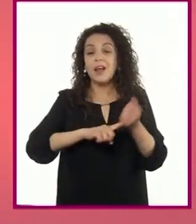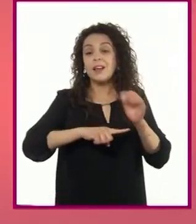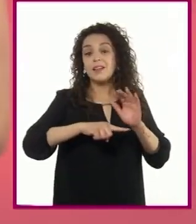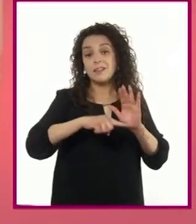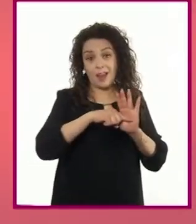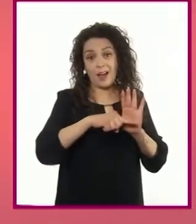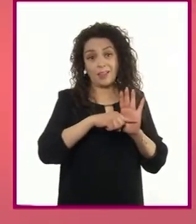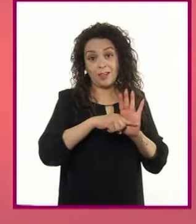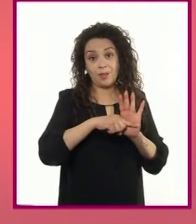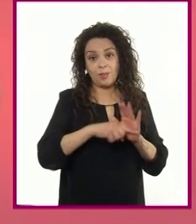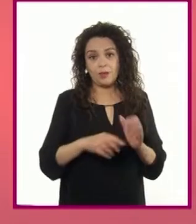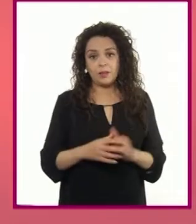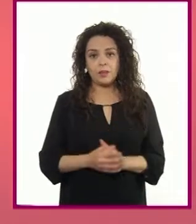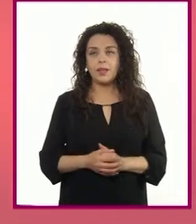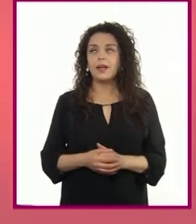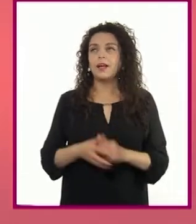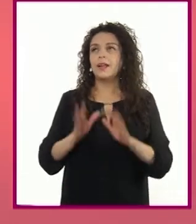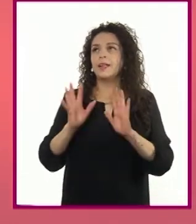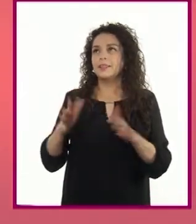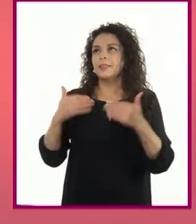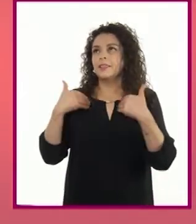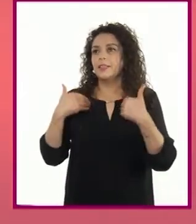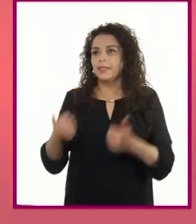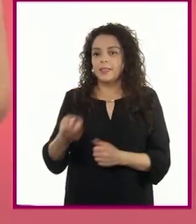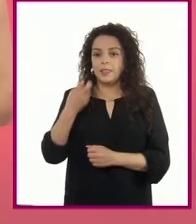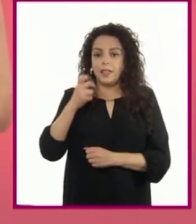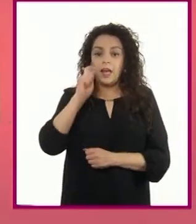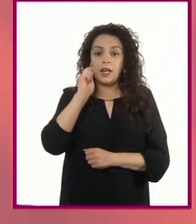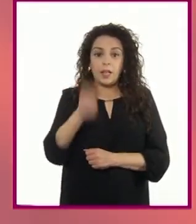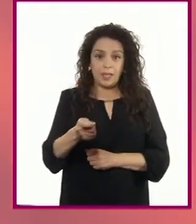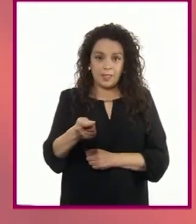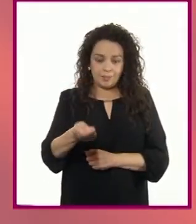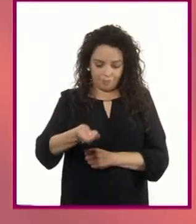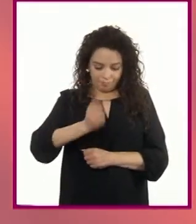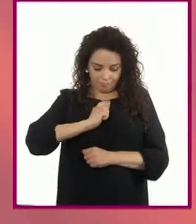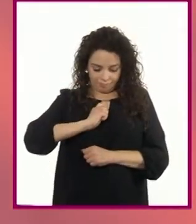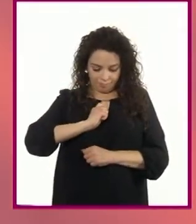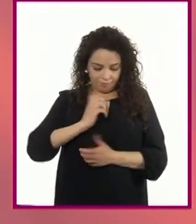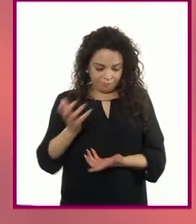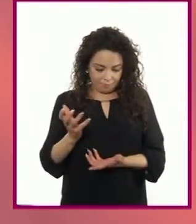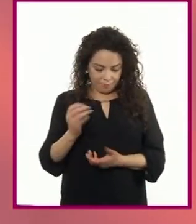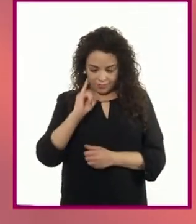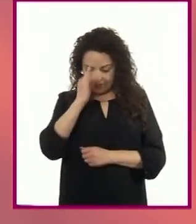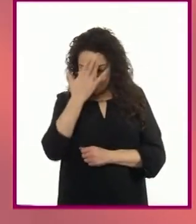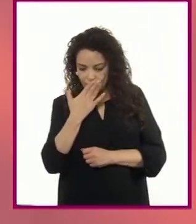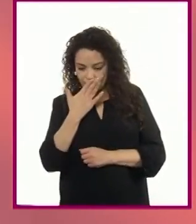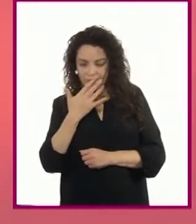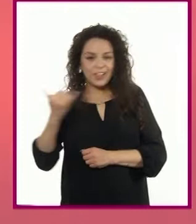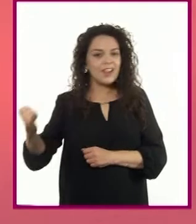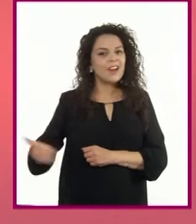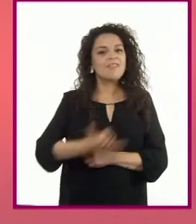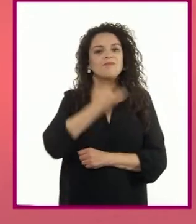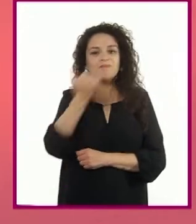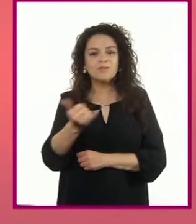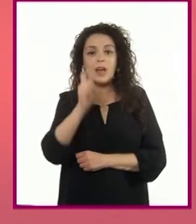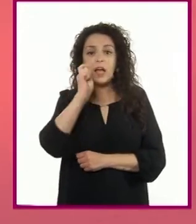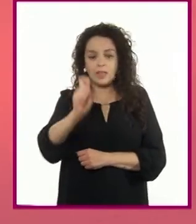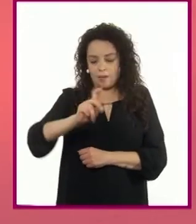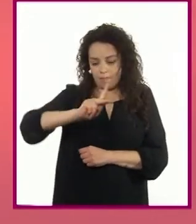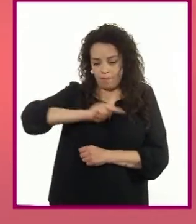Ah, ya, y por ende forma parte de una autoimagen errónea o correcta que vamos creando de uno mismo,